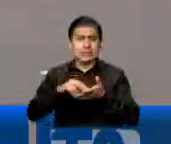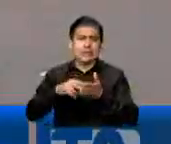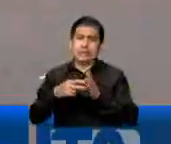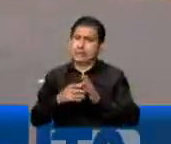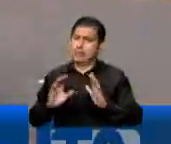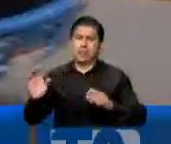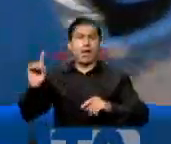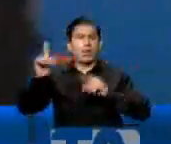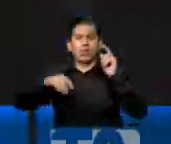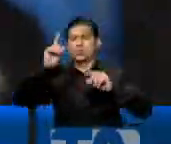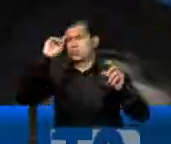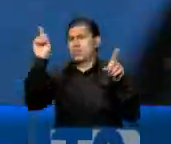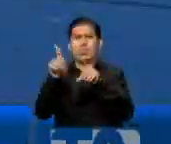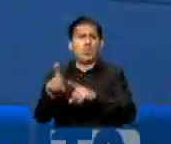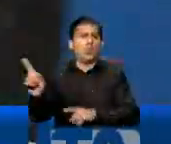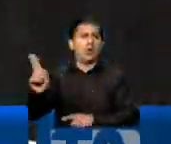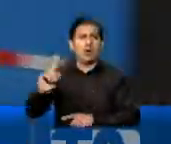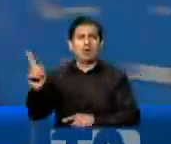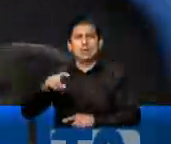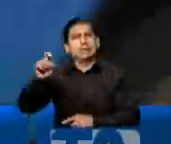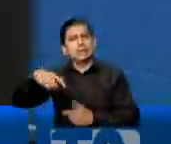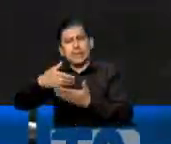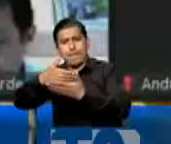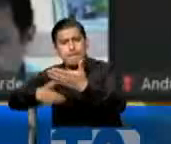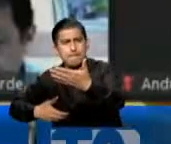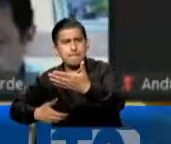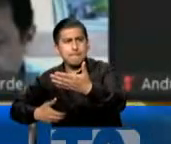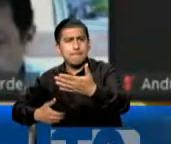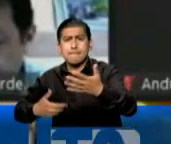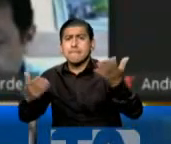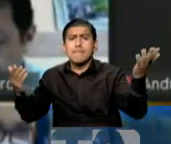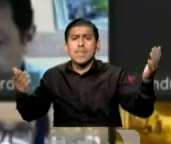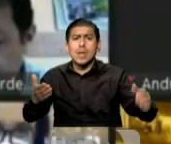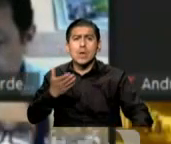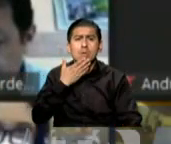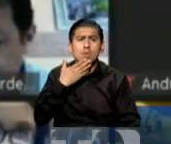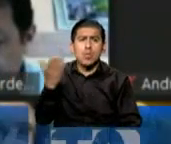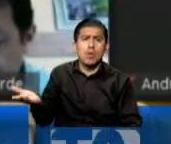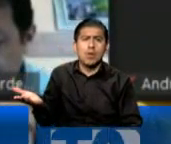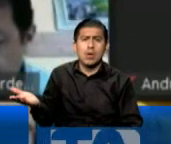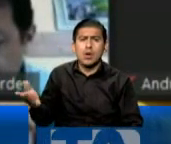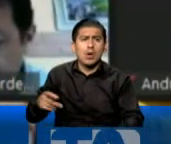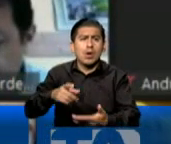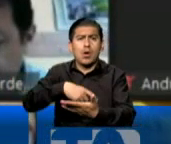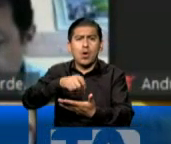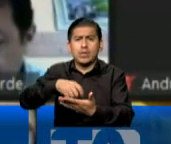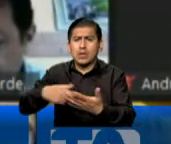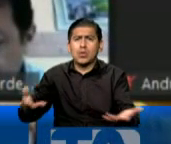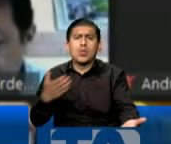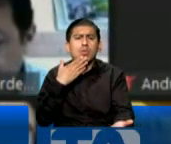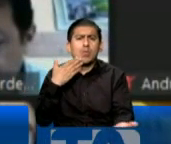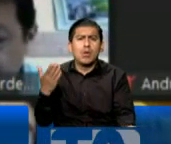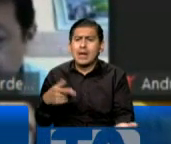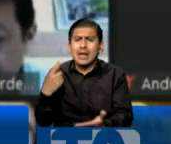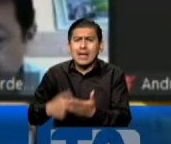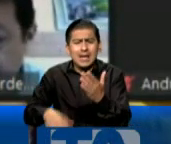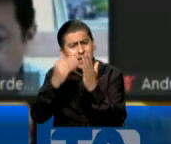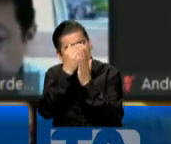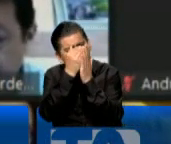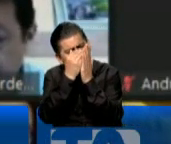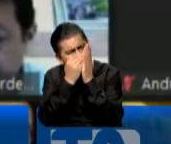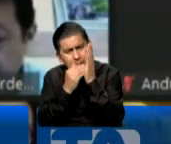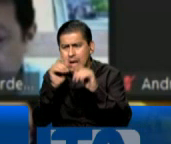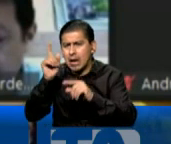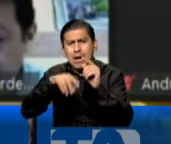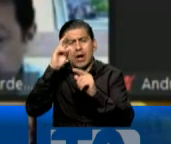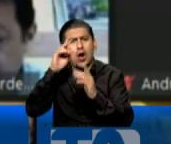fueron criticados por los ediles, quienes exigieron transparencia. Buscamos pues cómo son esos contratos de operación, que nomás tienen esos